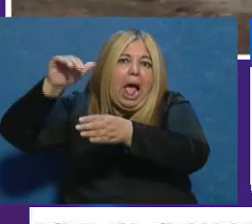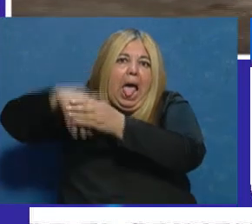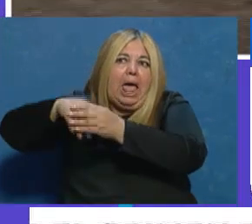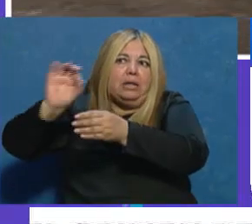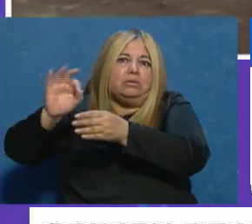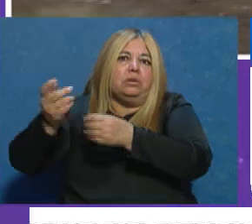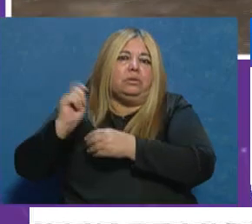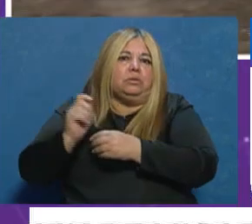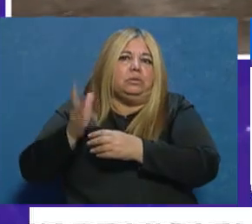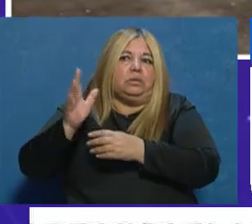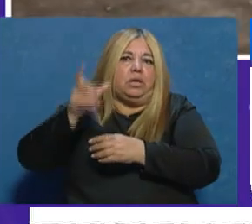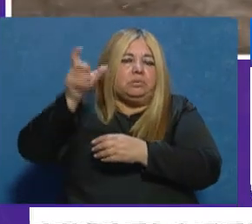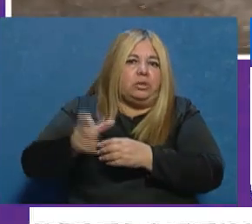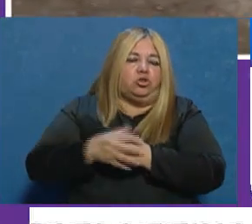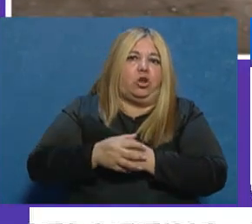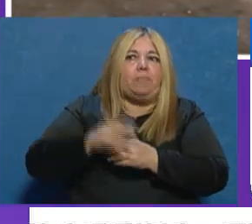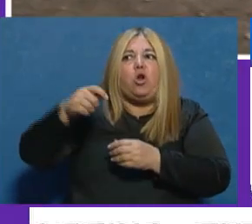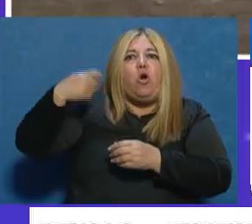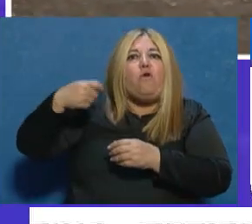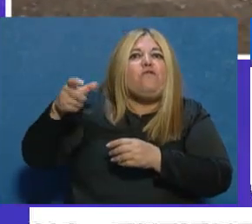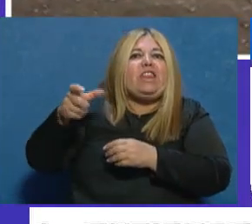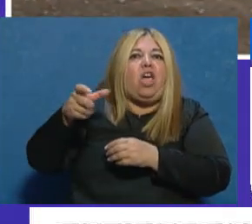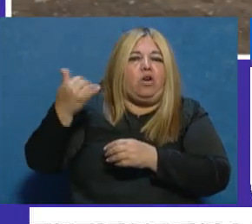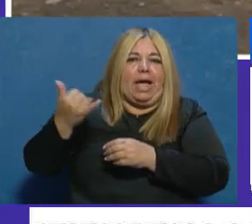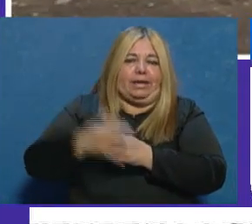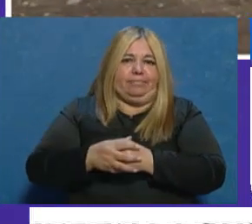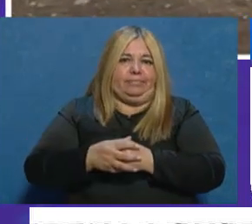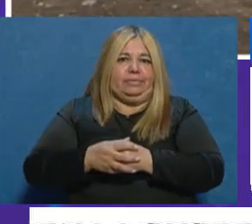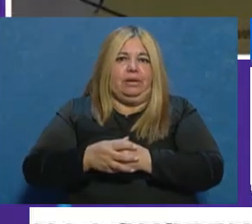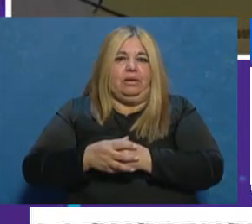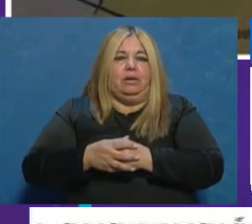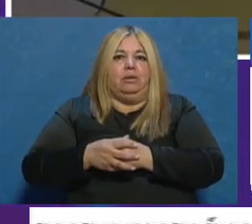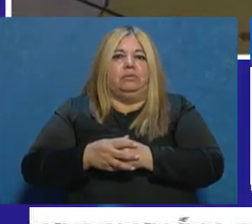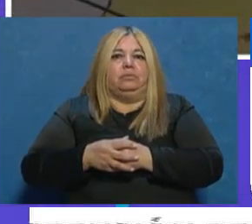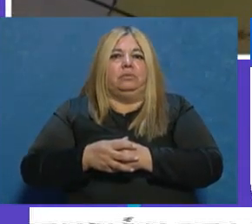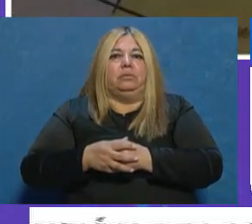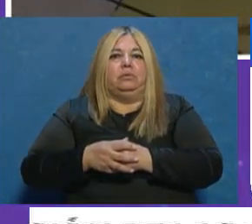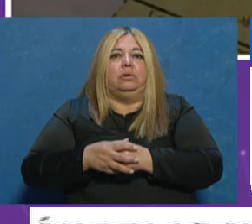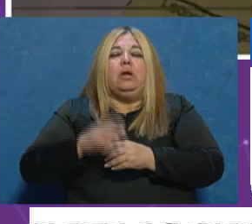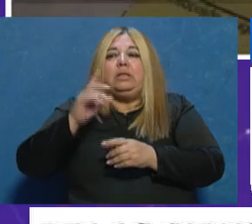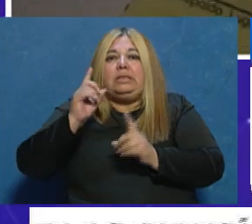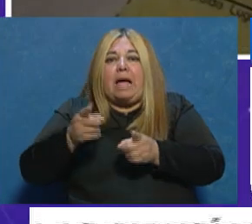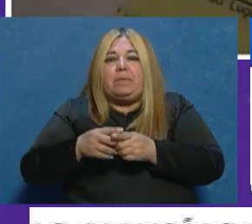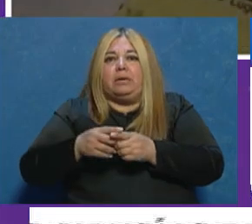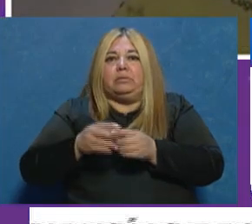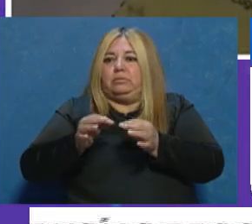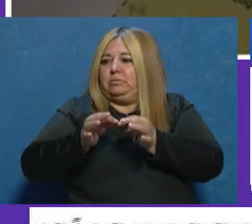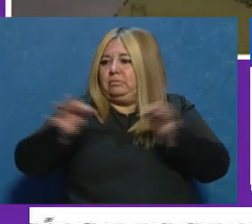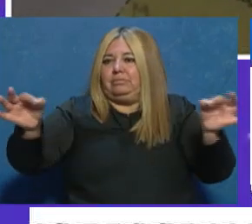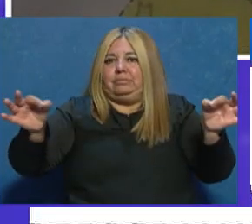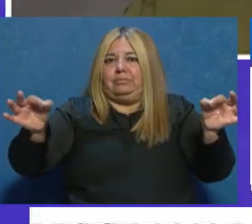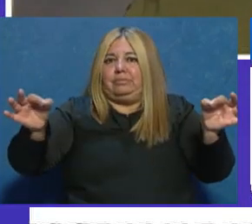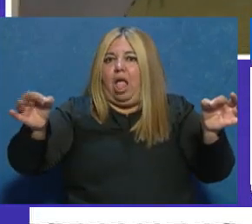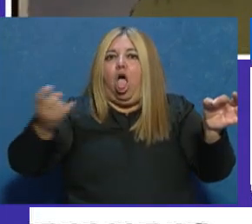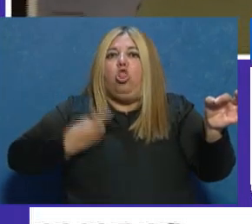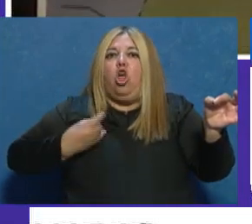esta liberación, decíamos, no solamente por este peritaje de distancia entre una imagen y el lugar de los hechos,